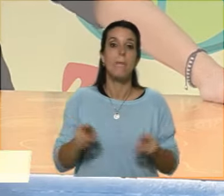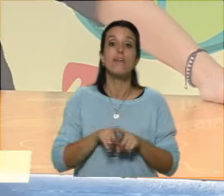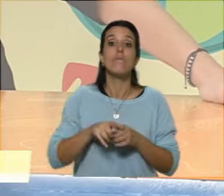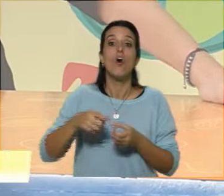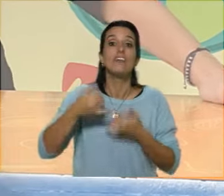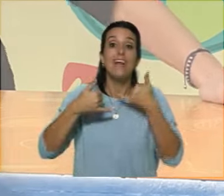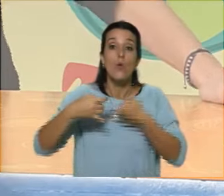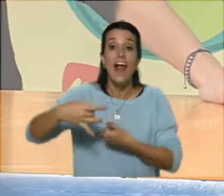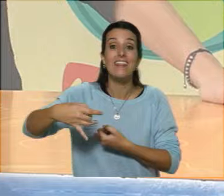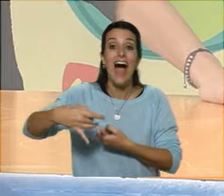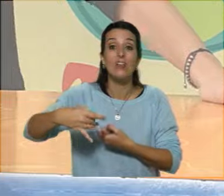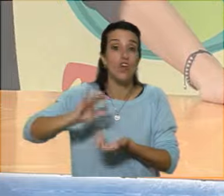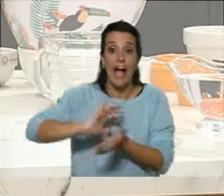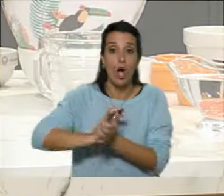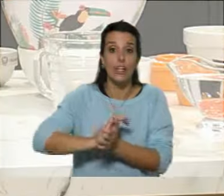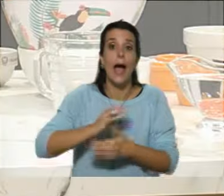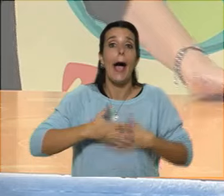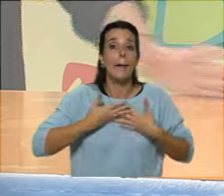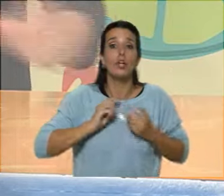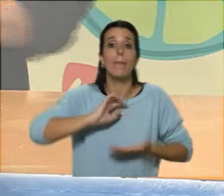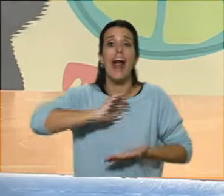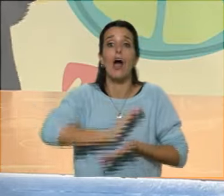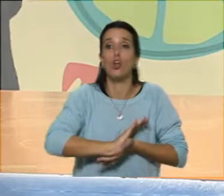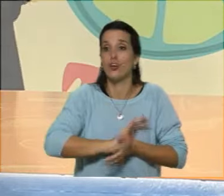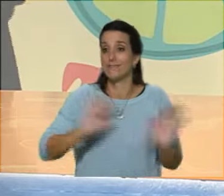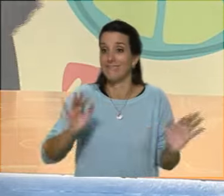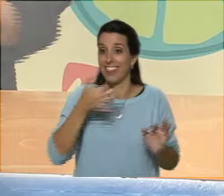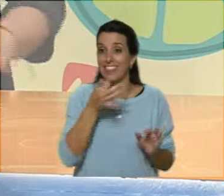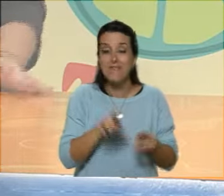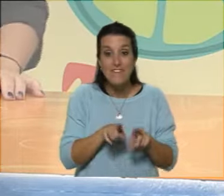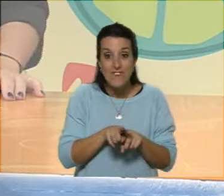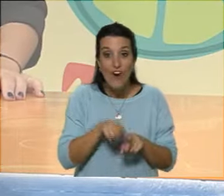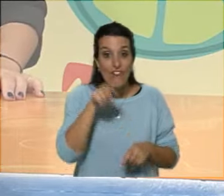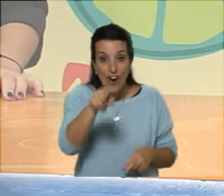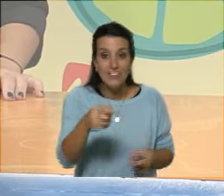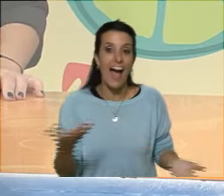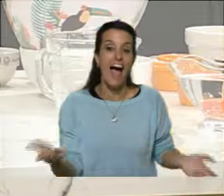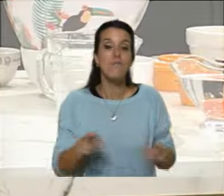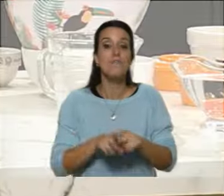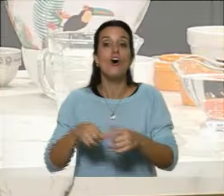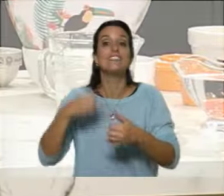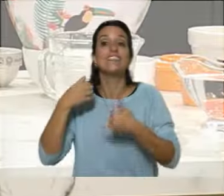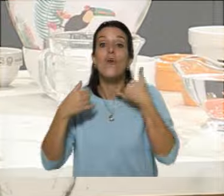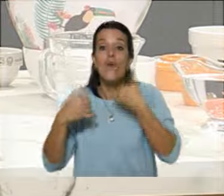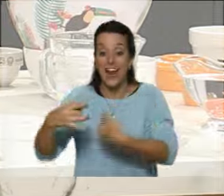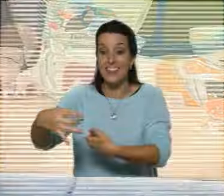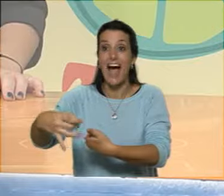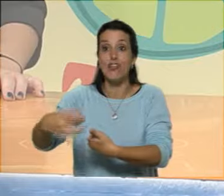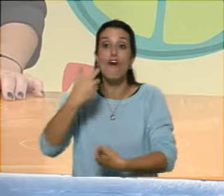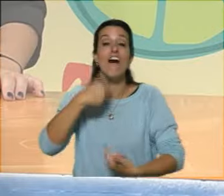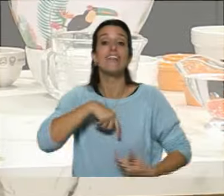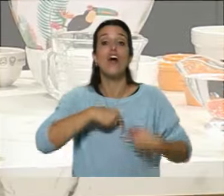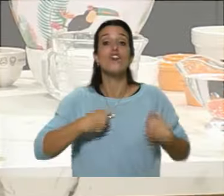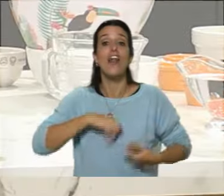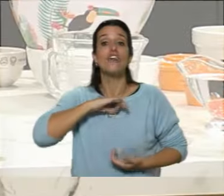celular. Saludos, Daniel. No, Daniel, no, recarga Daniel. Los cómputos, Daniel. ¿Sos vos? Qué terrible. Pero no. Vos sabés que a esa no, gente así no de